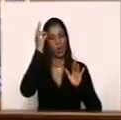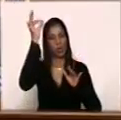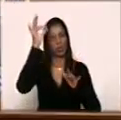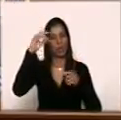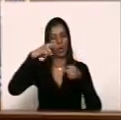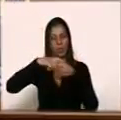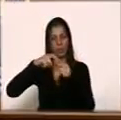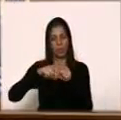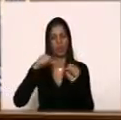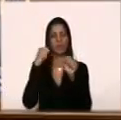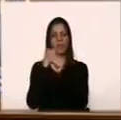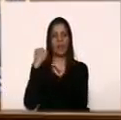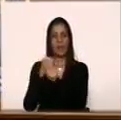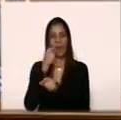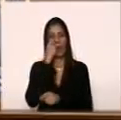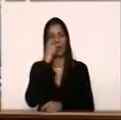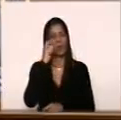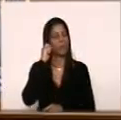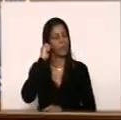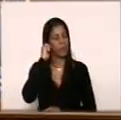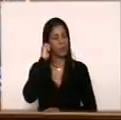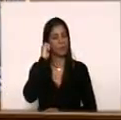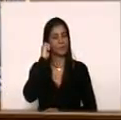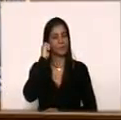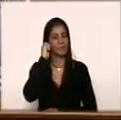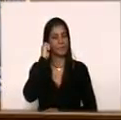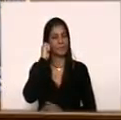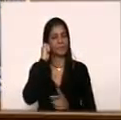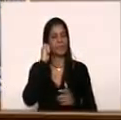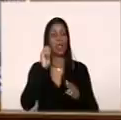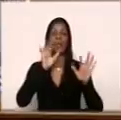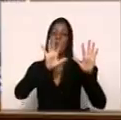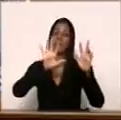productivos de trabajadoras y trabajadores, que